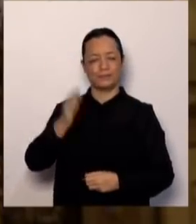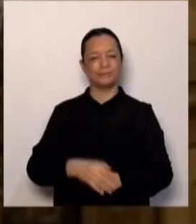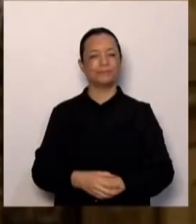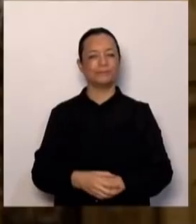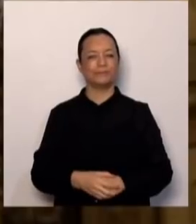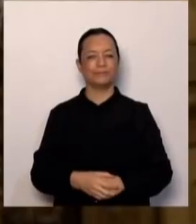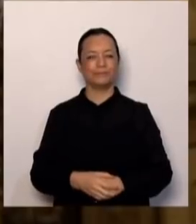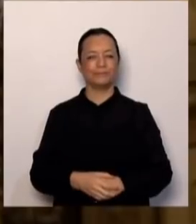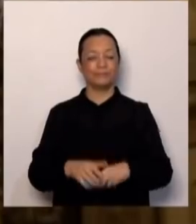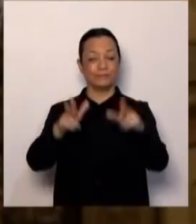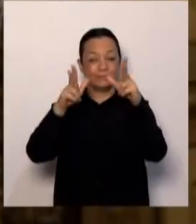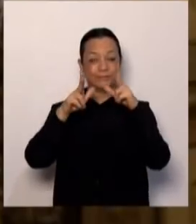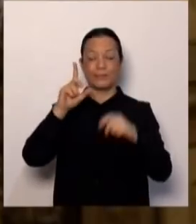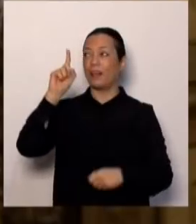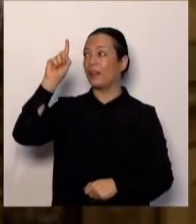Dios.